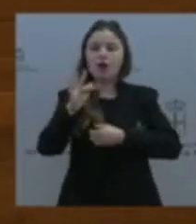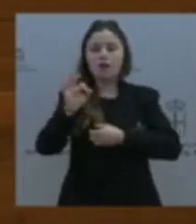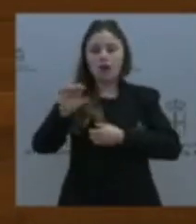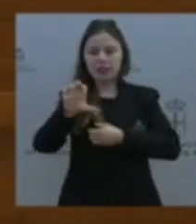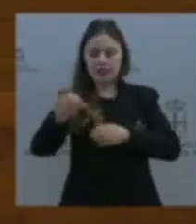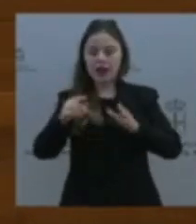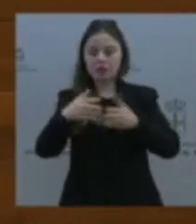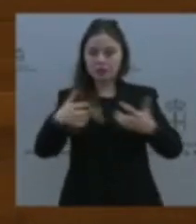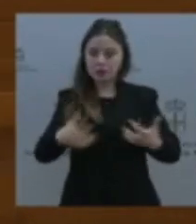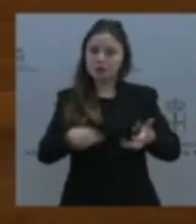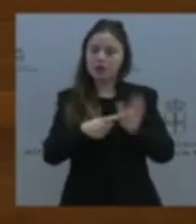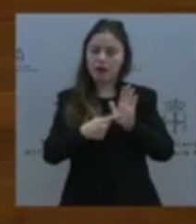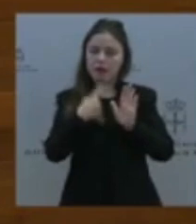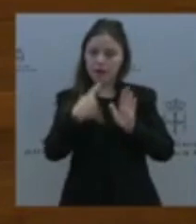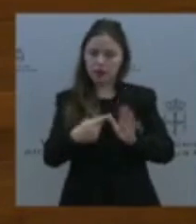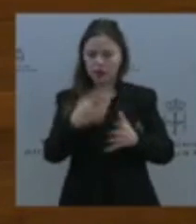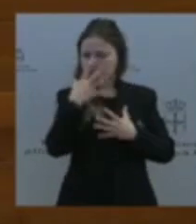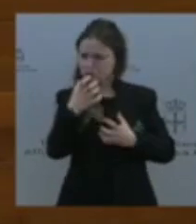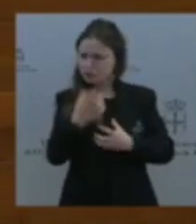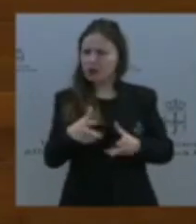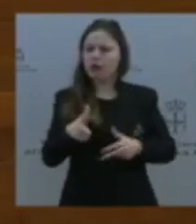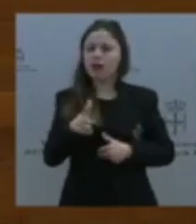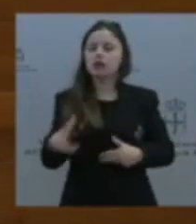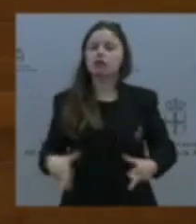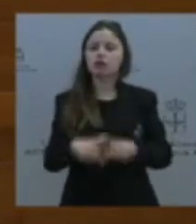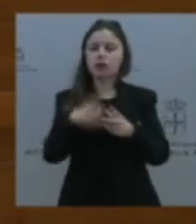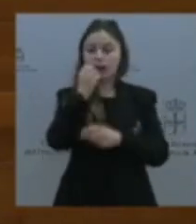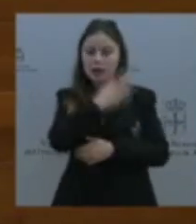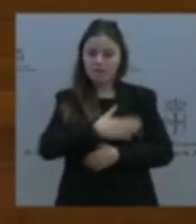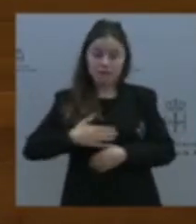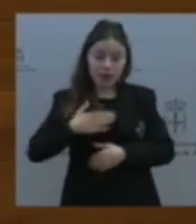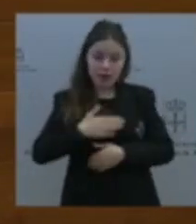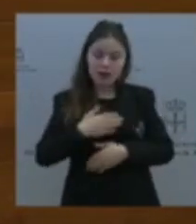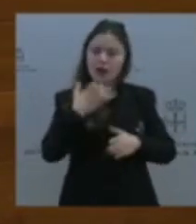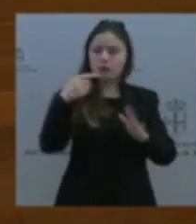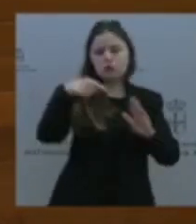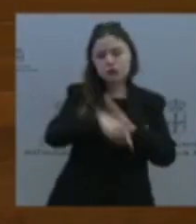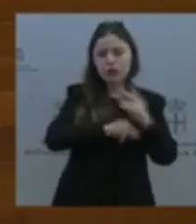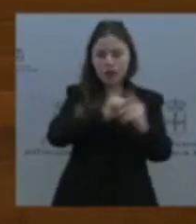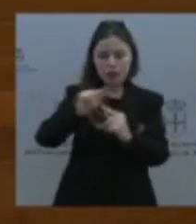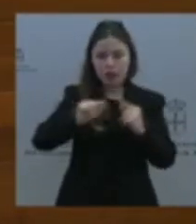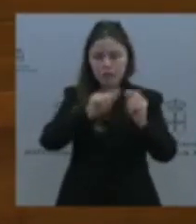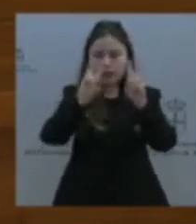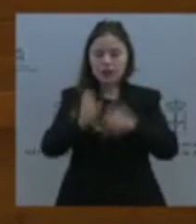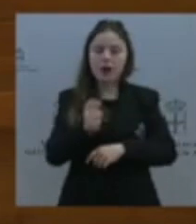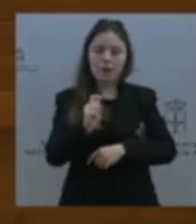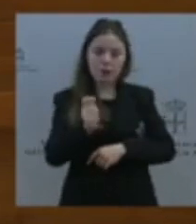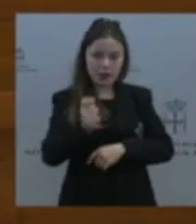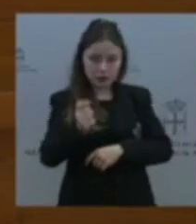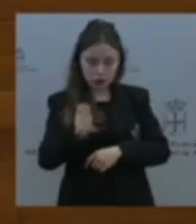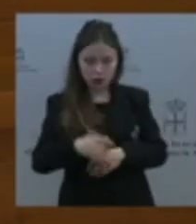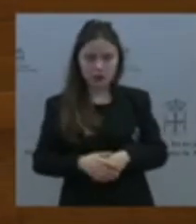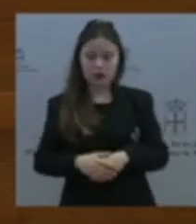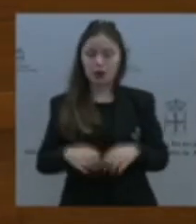derechos sociales y bienestar sin profundizar en el debate sobre las pensiones. Y es tan cierto que la economía asturiana se